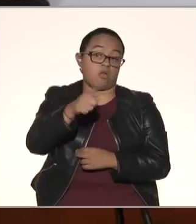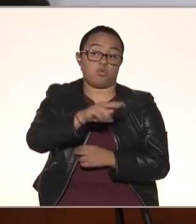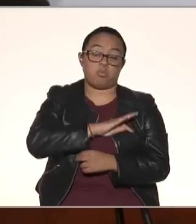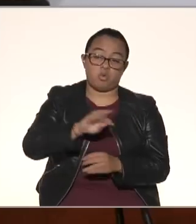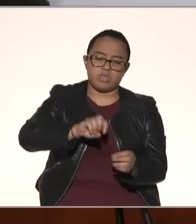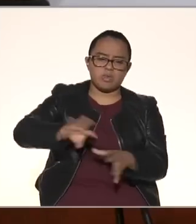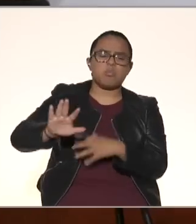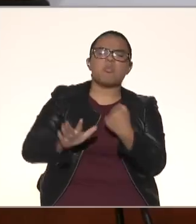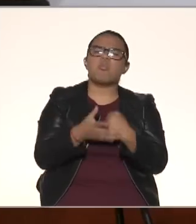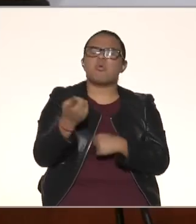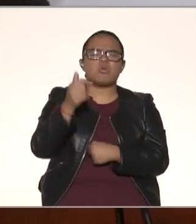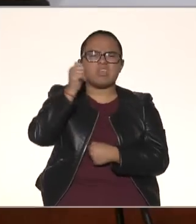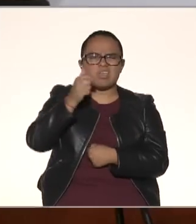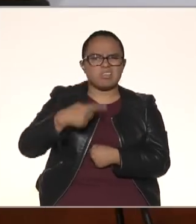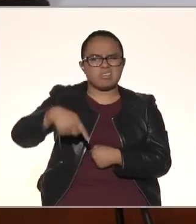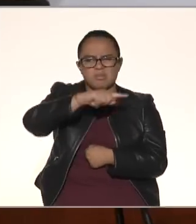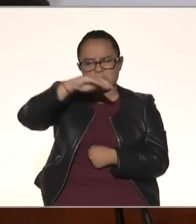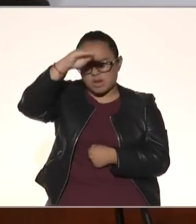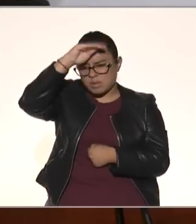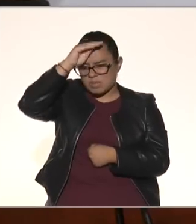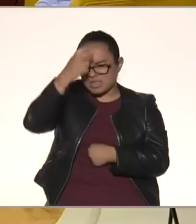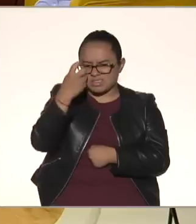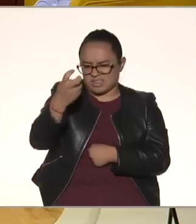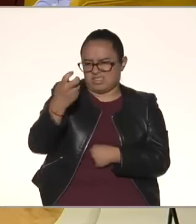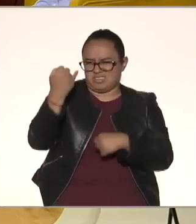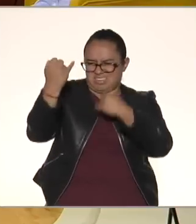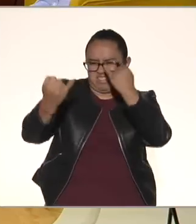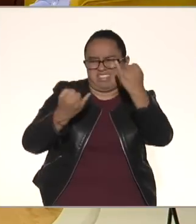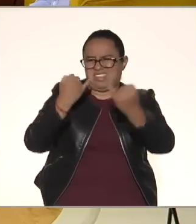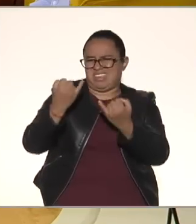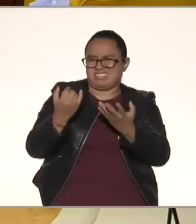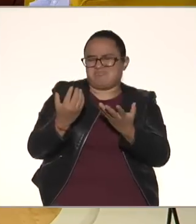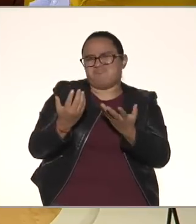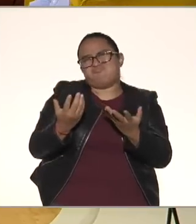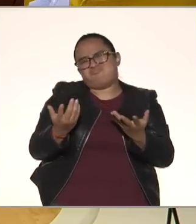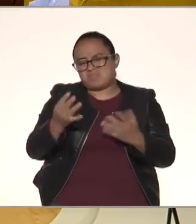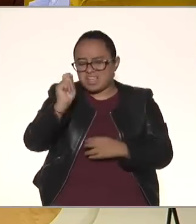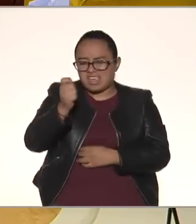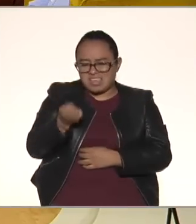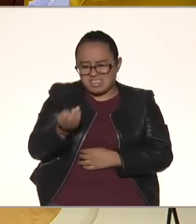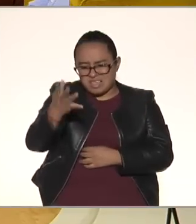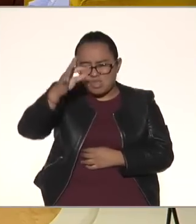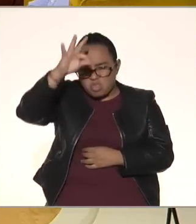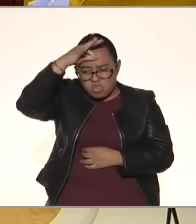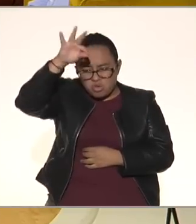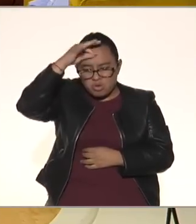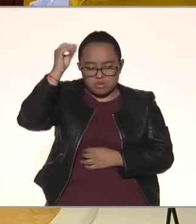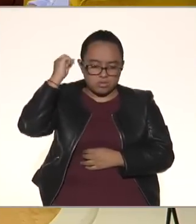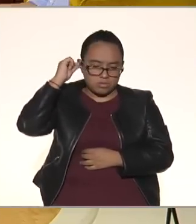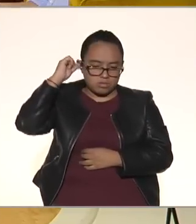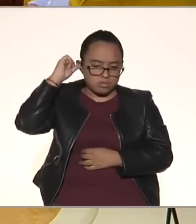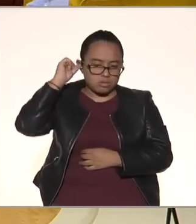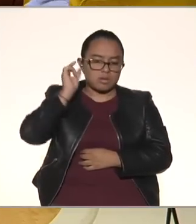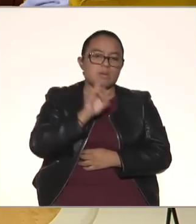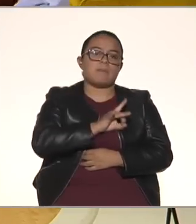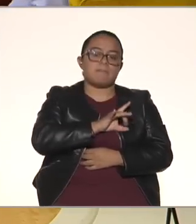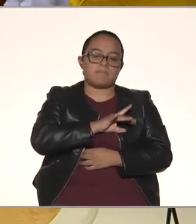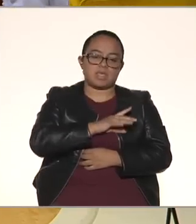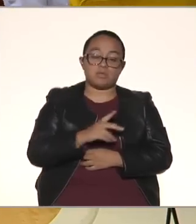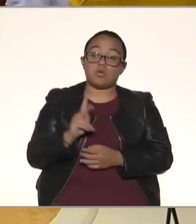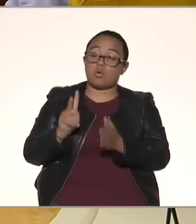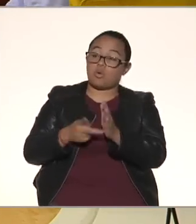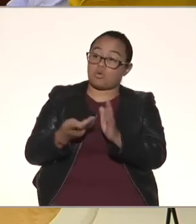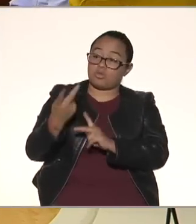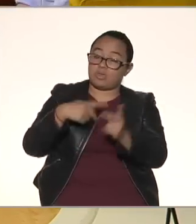dejar, ¿por qué tenemos esas ideas tan falsas, y tan, pues sí, tan tontas? Pues miedo. Nuevamente viene del miedo,